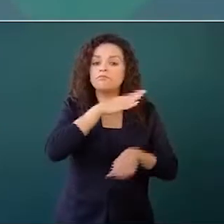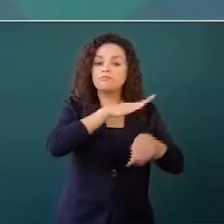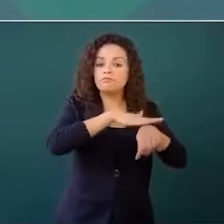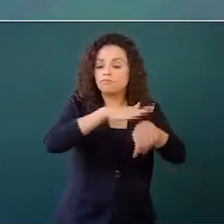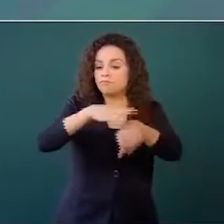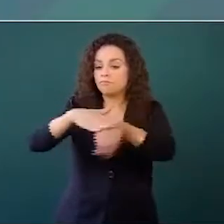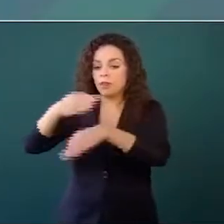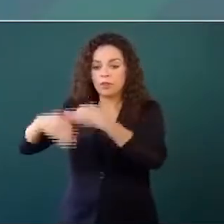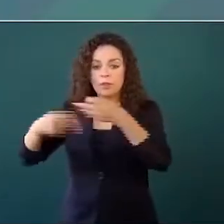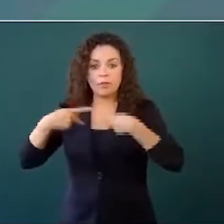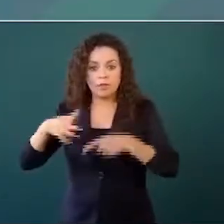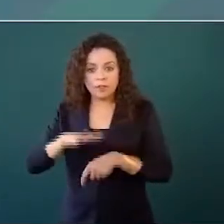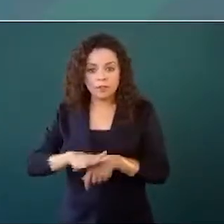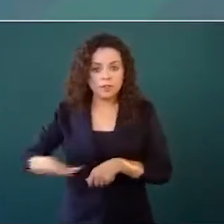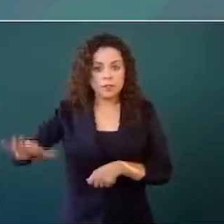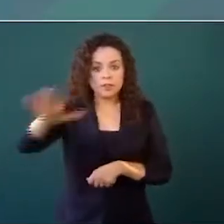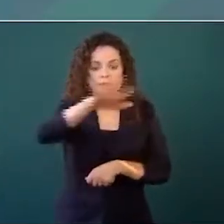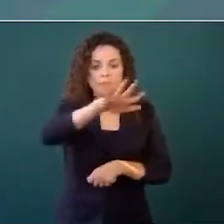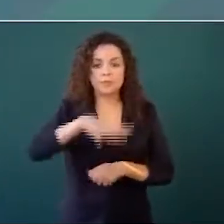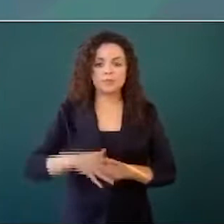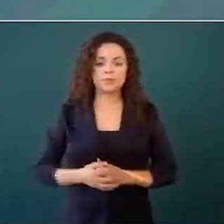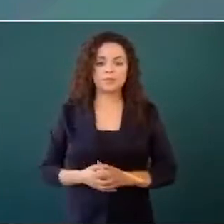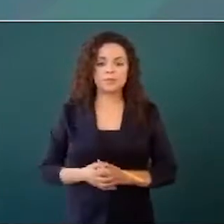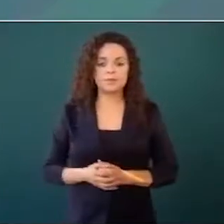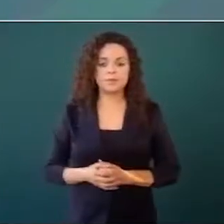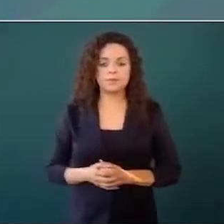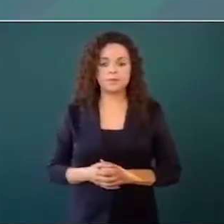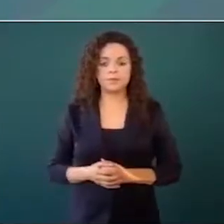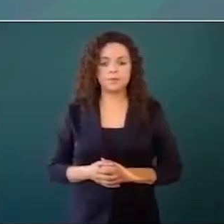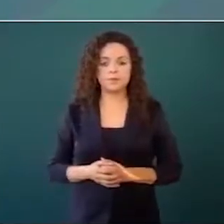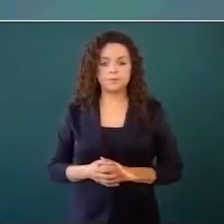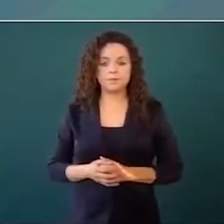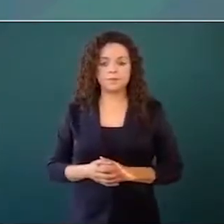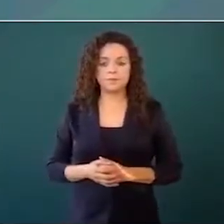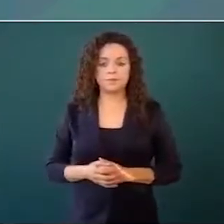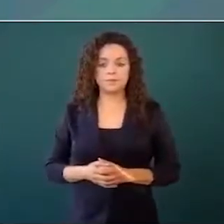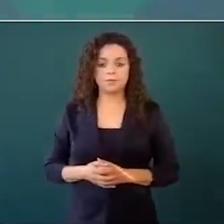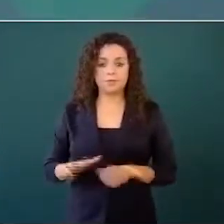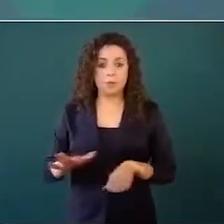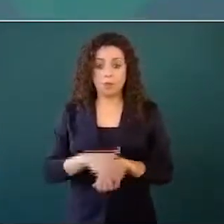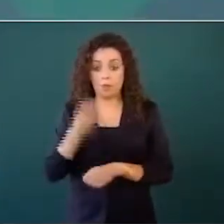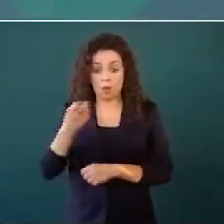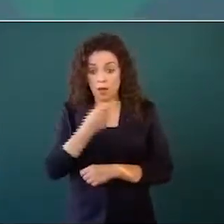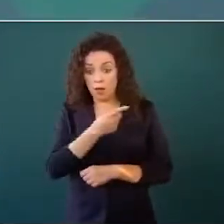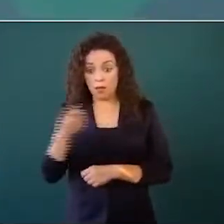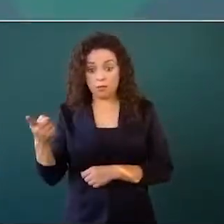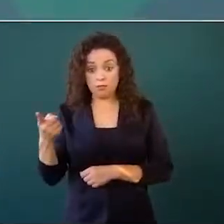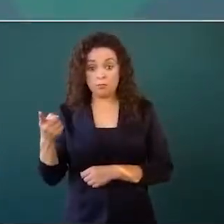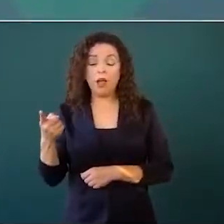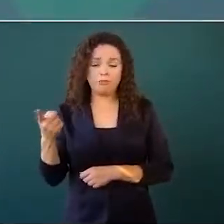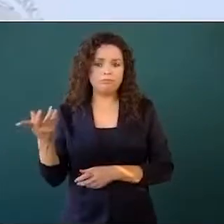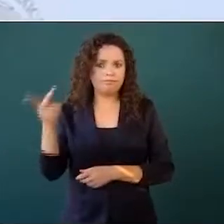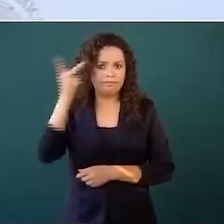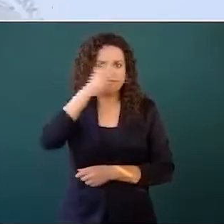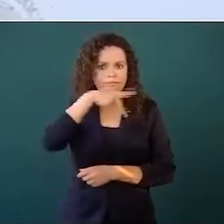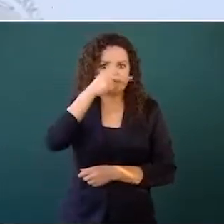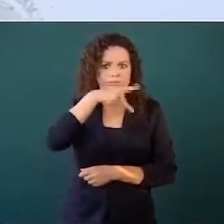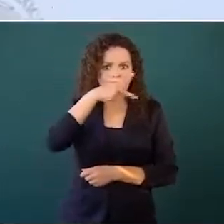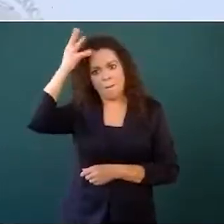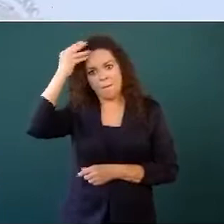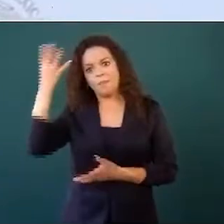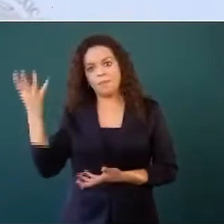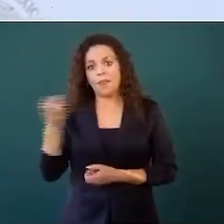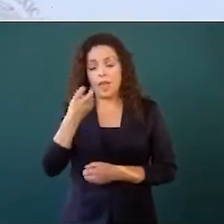El jefe del Ejecutivo acusa que organizaciones civiles reciben dinero para oponerse a la construcción del Tren Maya Me llega una